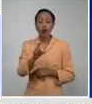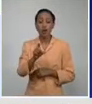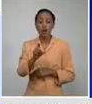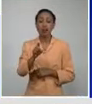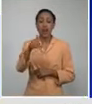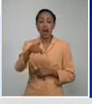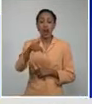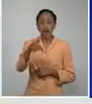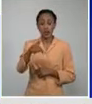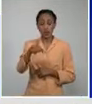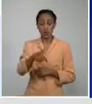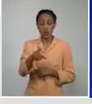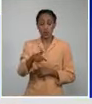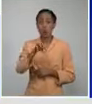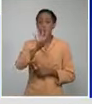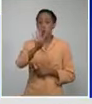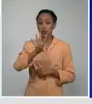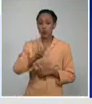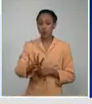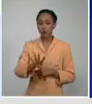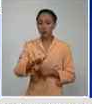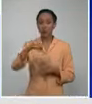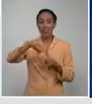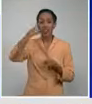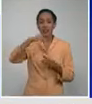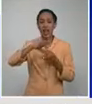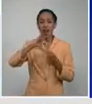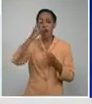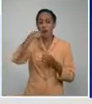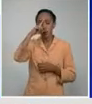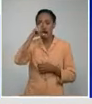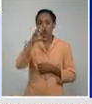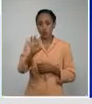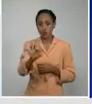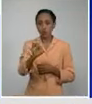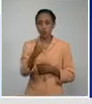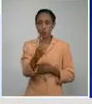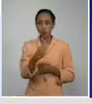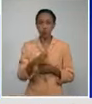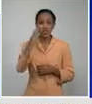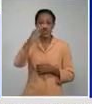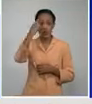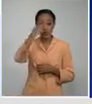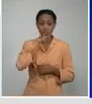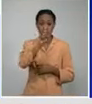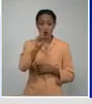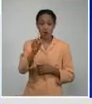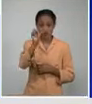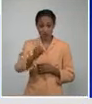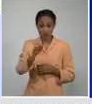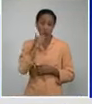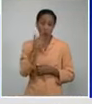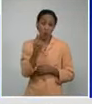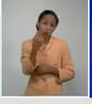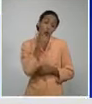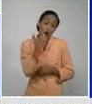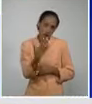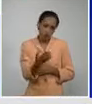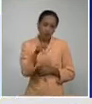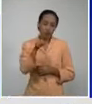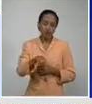con 4 cada uno y Tahuasco con 1. Ciego de Ávila, 11 casos, 1 más, pero